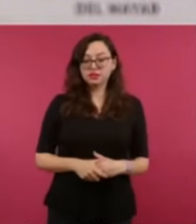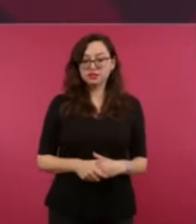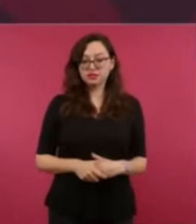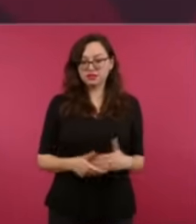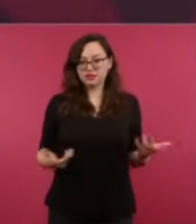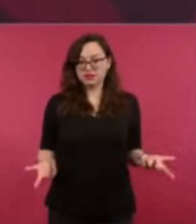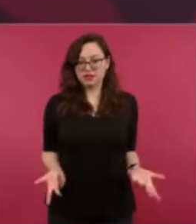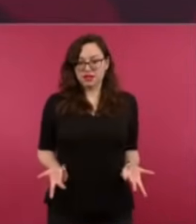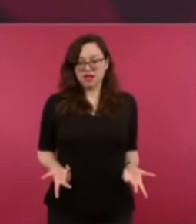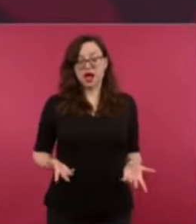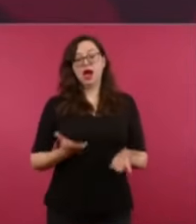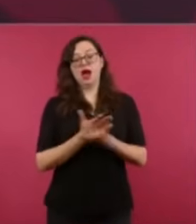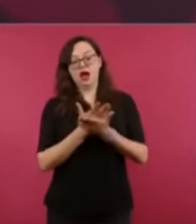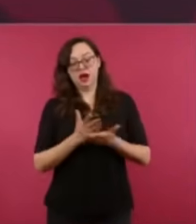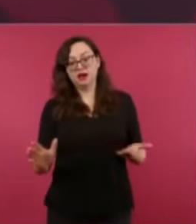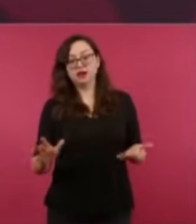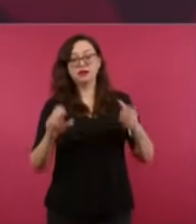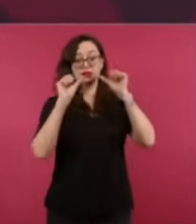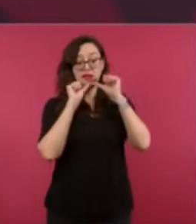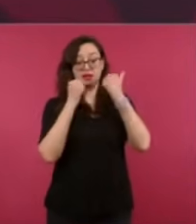pues, recibe donaciones